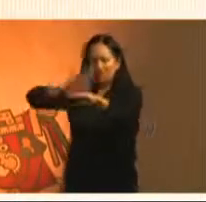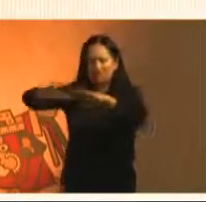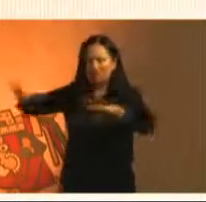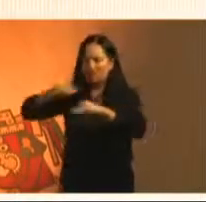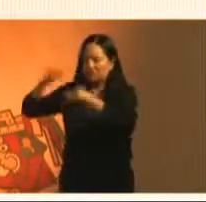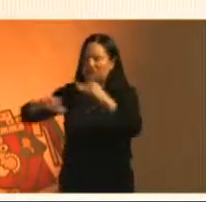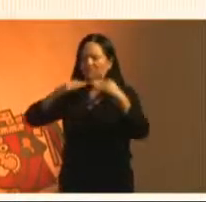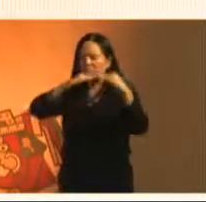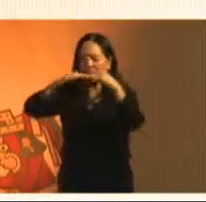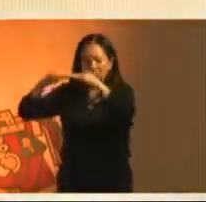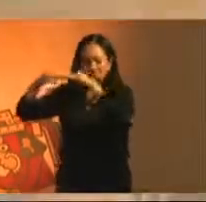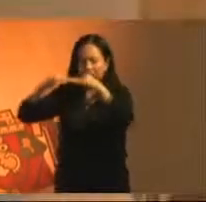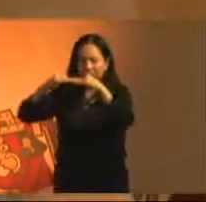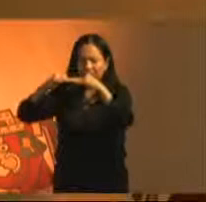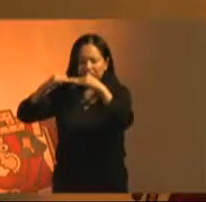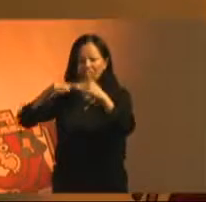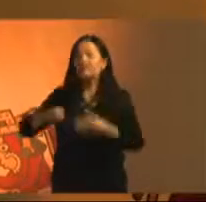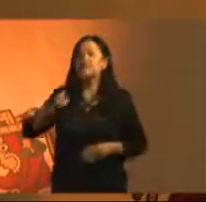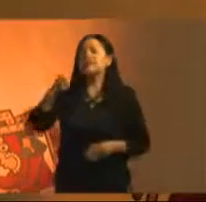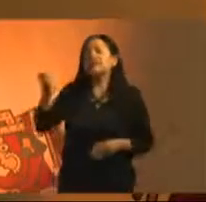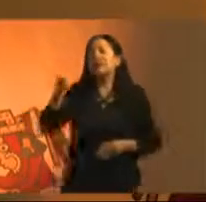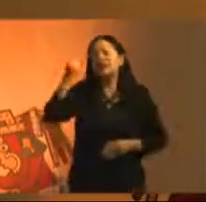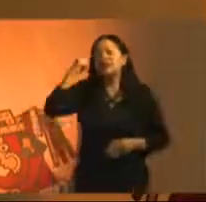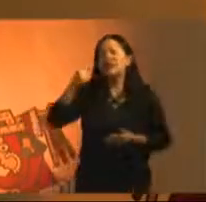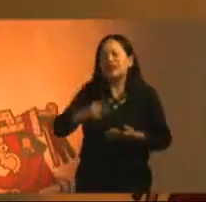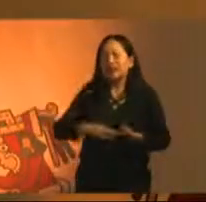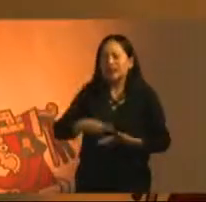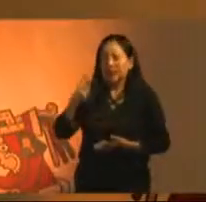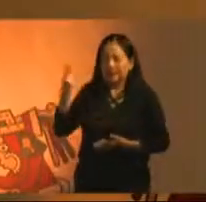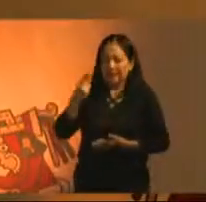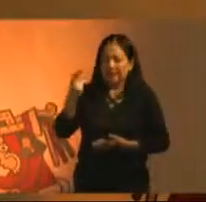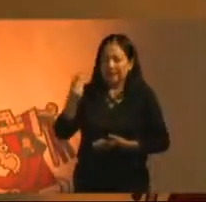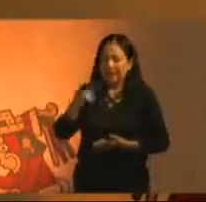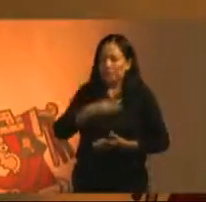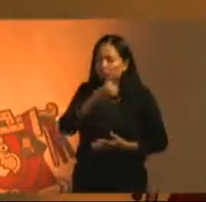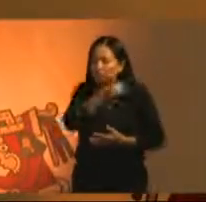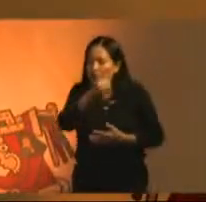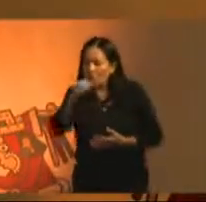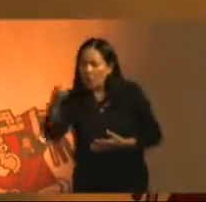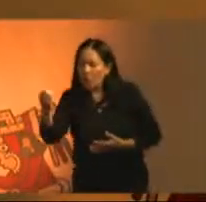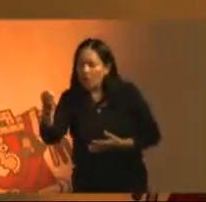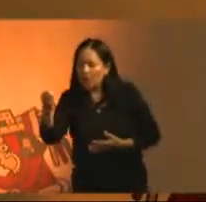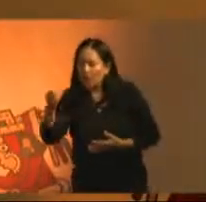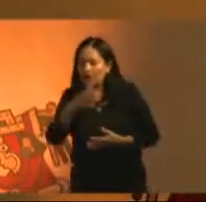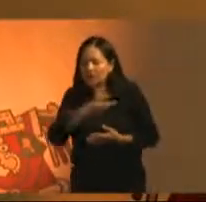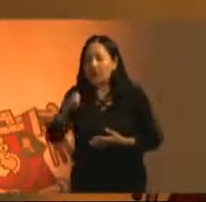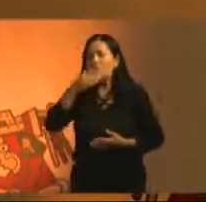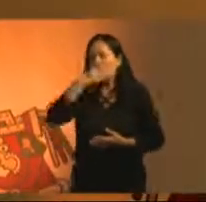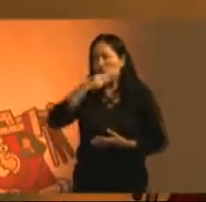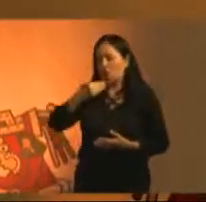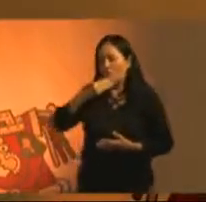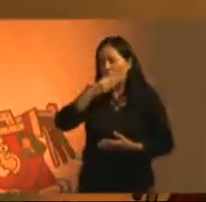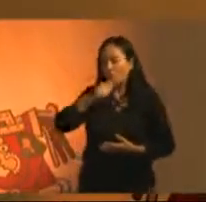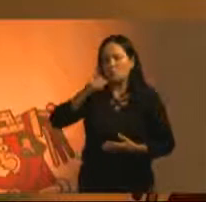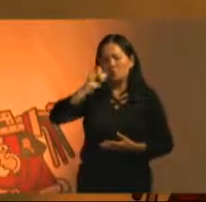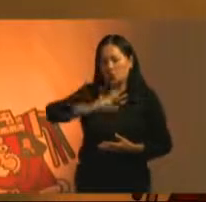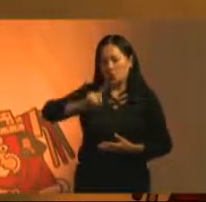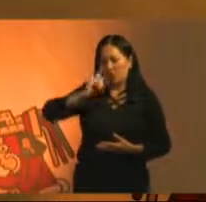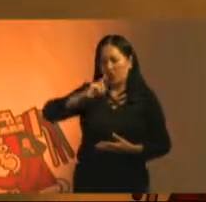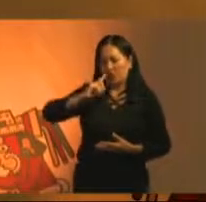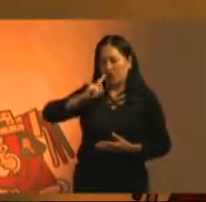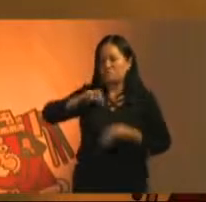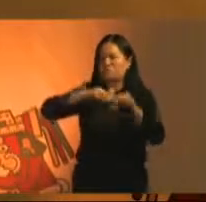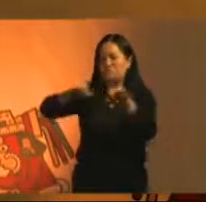creían que para llegar a eso tenía que organizarse un estado de un tipo distinto la dictadura de los trabajadores y las trabajadoras la